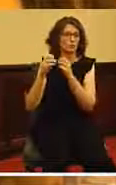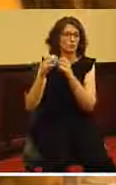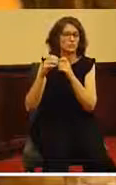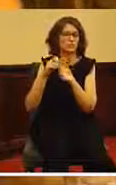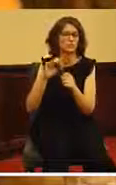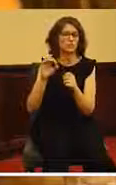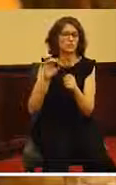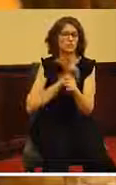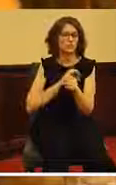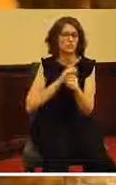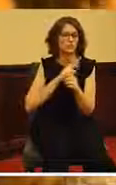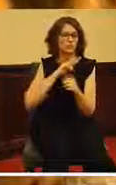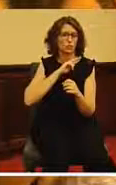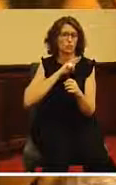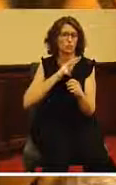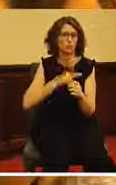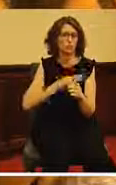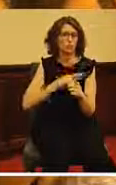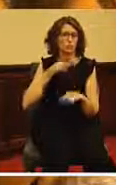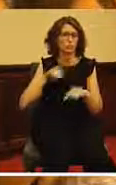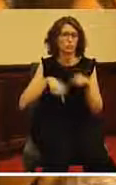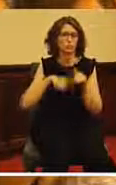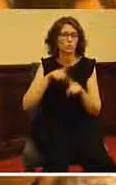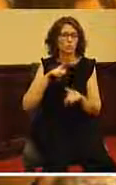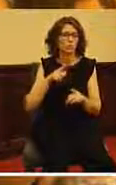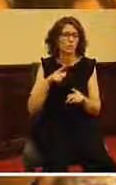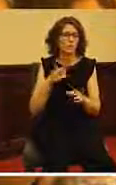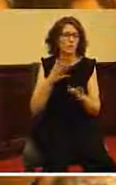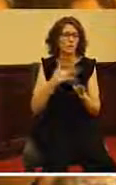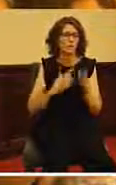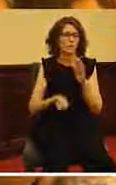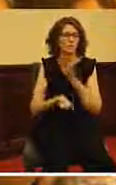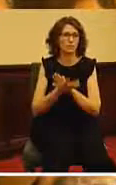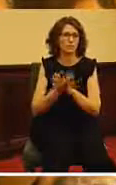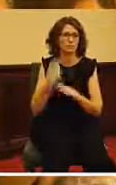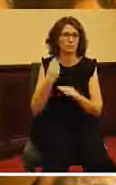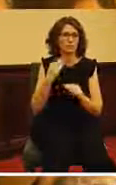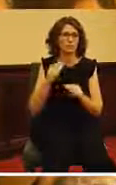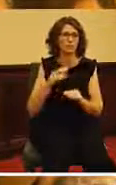estén dispuestos a convertirse en la ultraderechita pagafantas. Gracias.